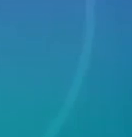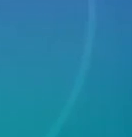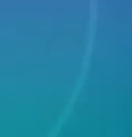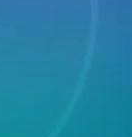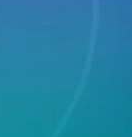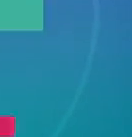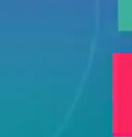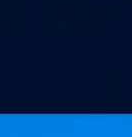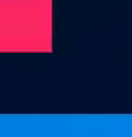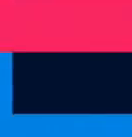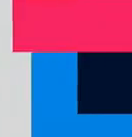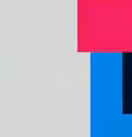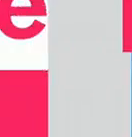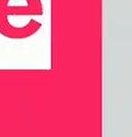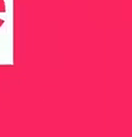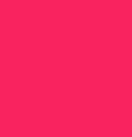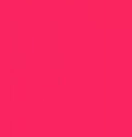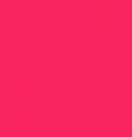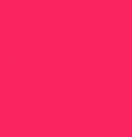salud.